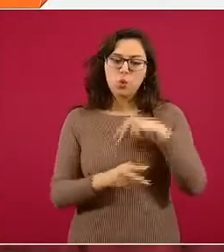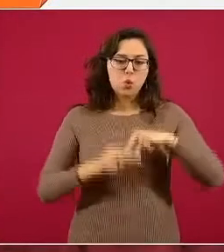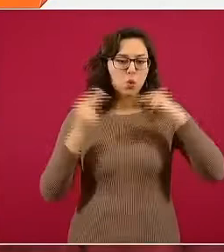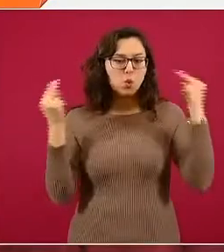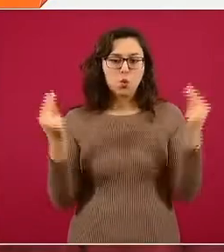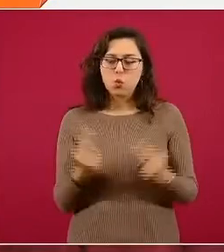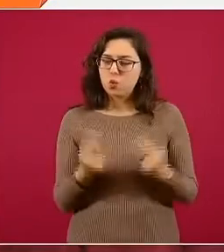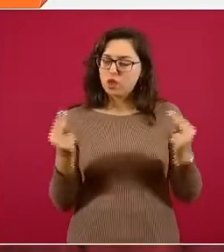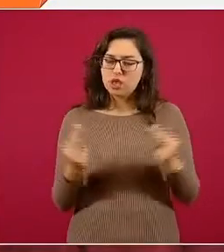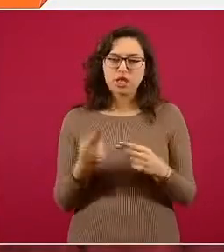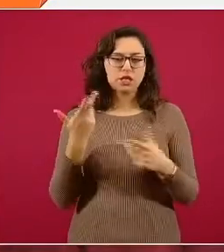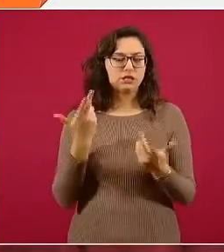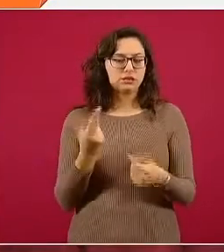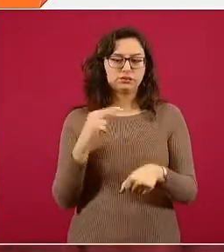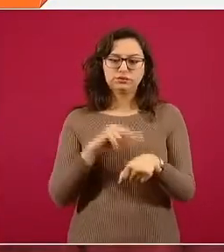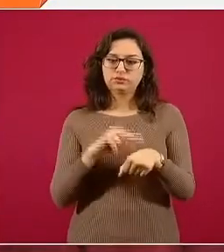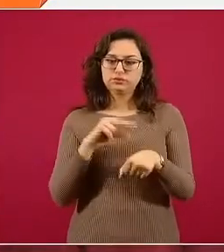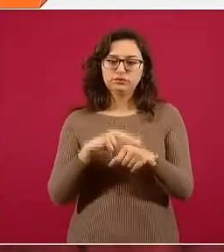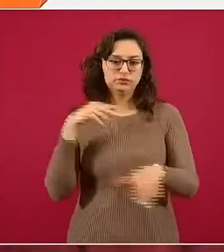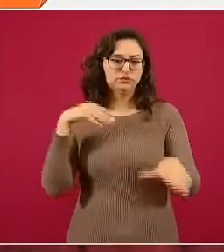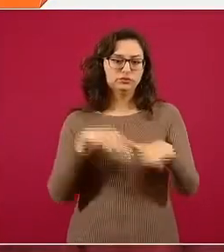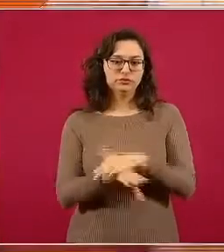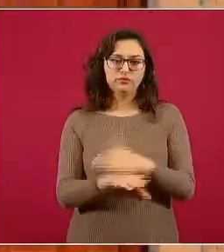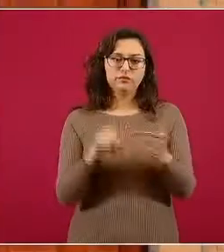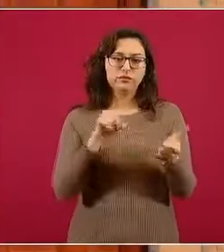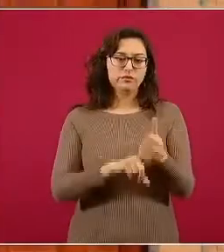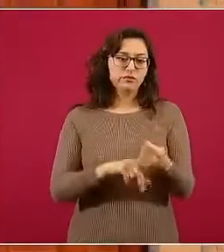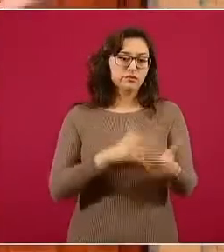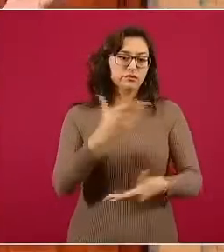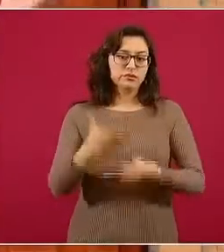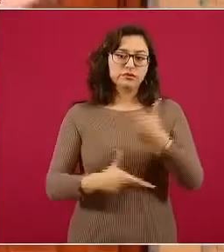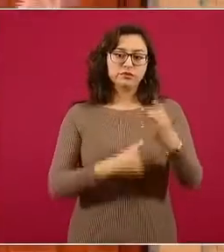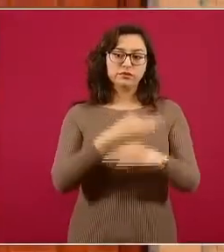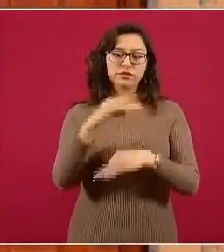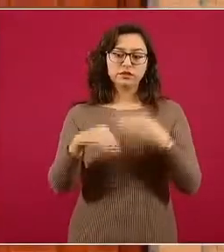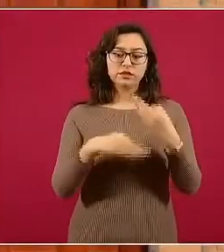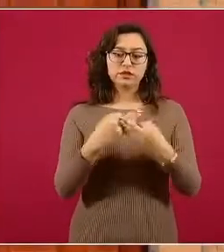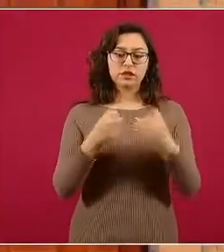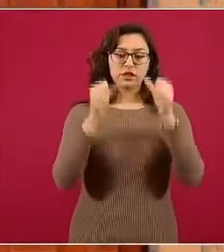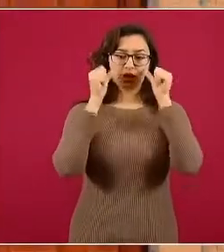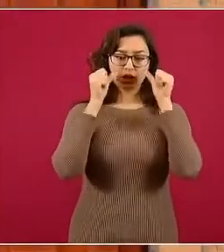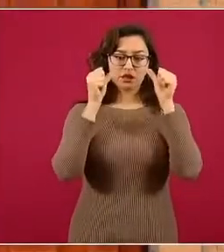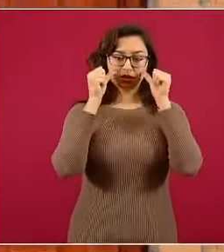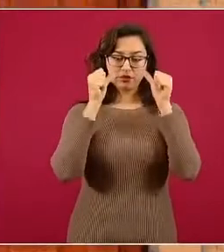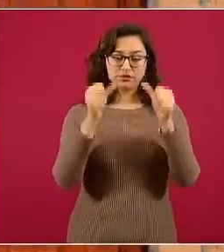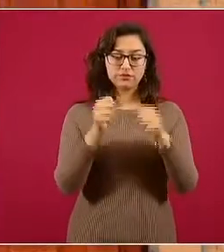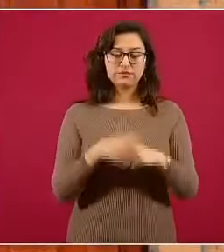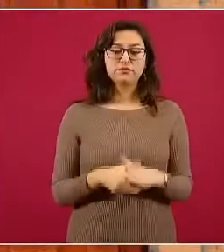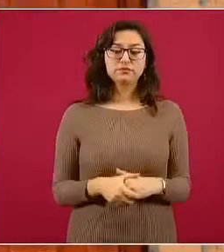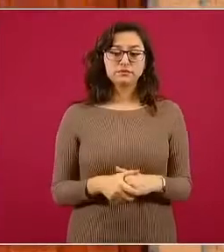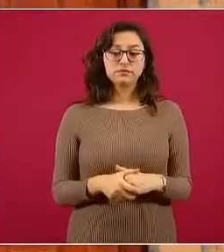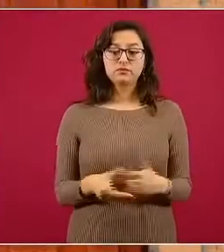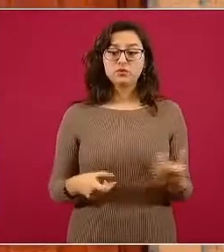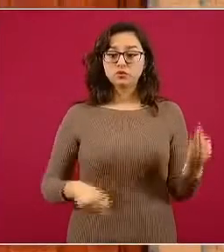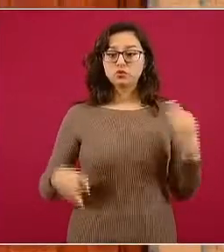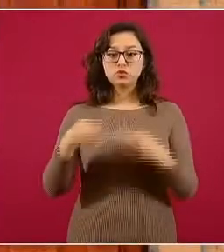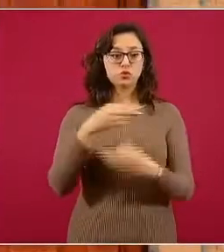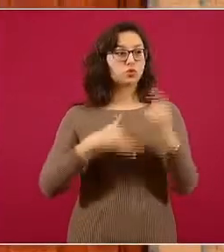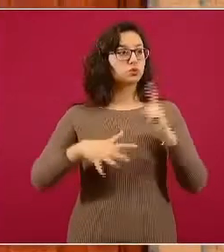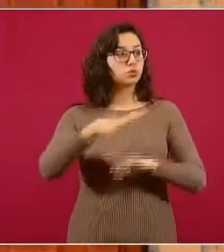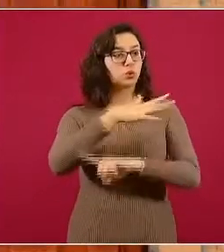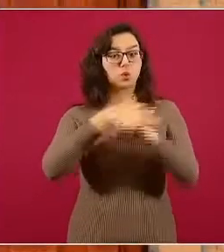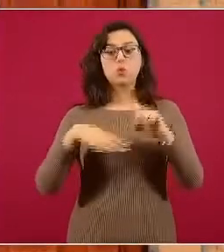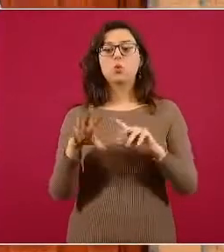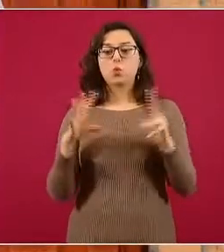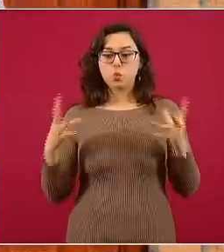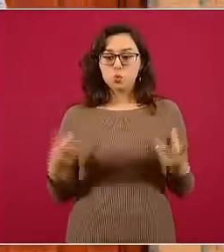acceso a todos los servicios que el sistema de salud provee para efectos de esta atención. Y todos juntos como sociedad debemos de